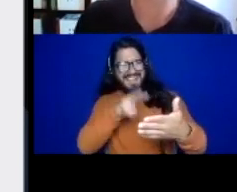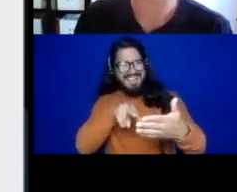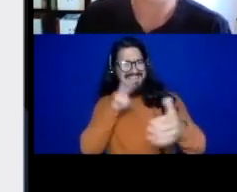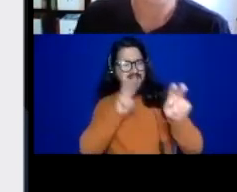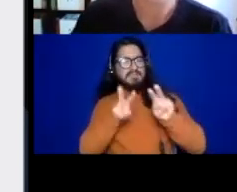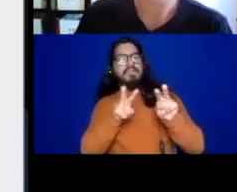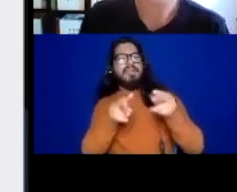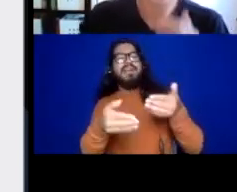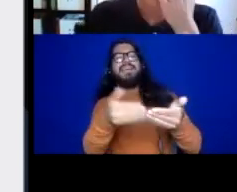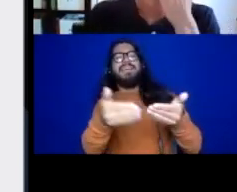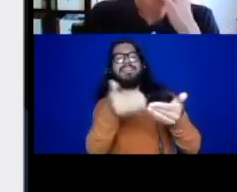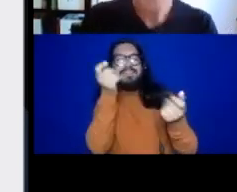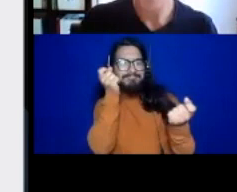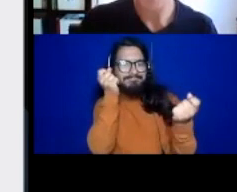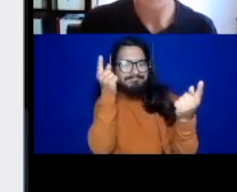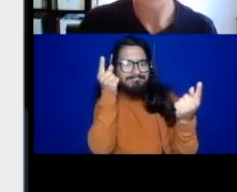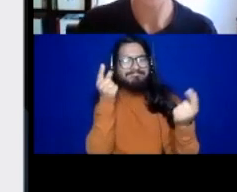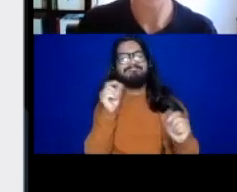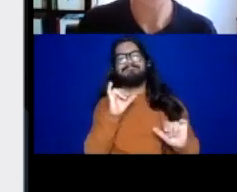hace bastante fácil.